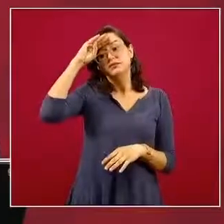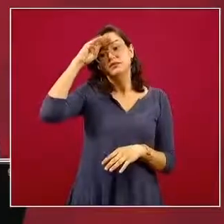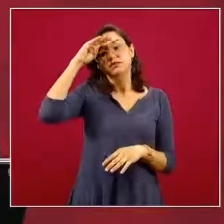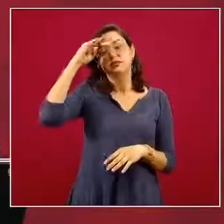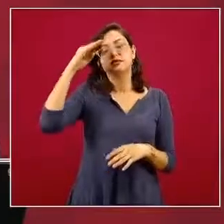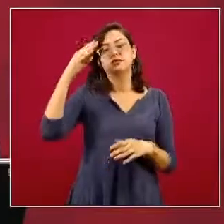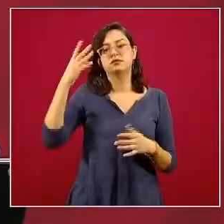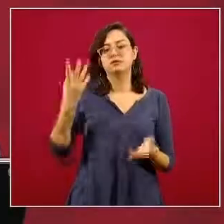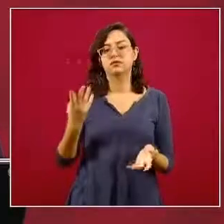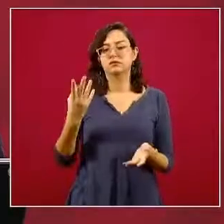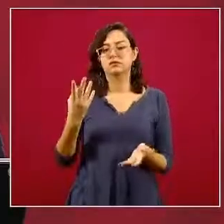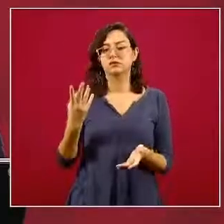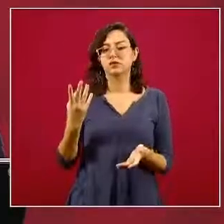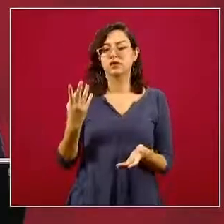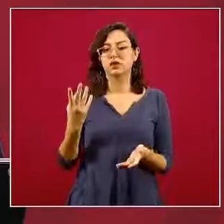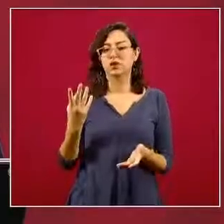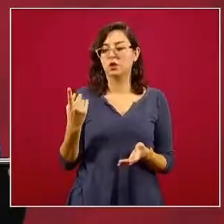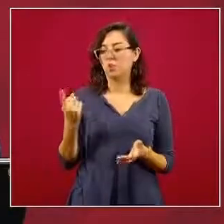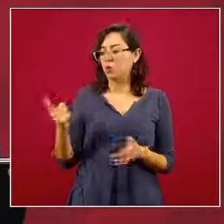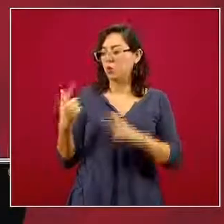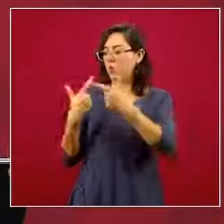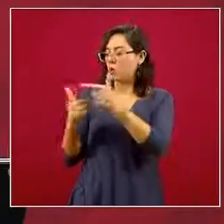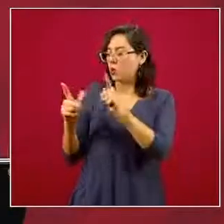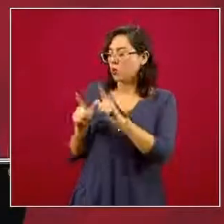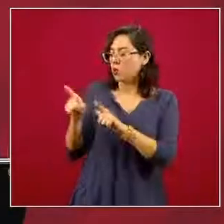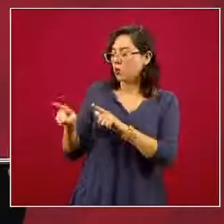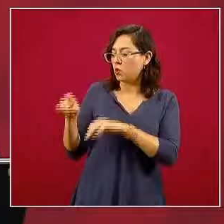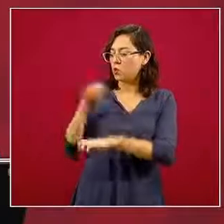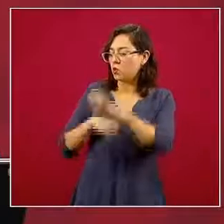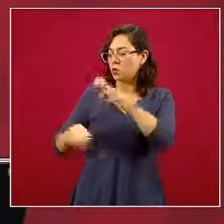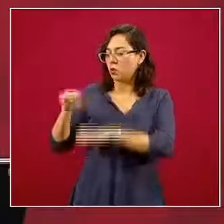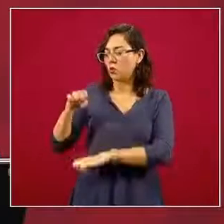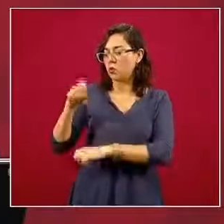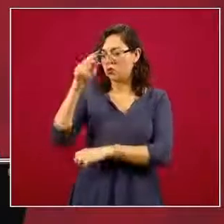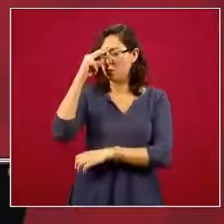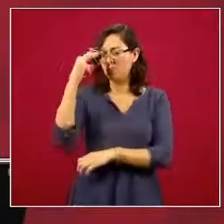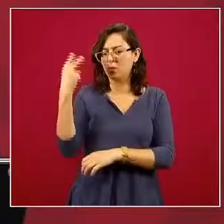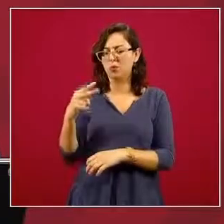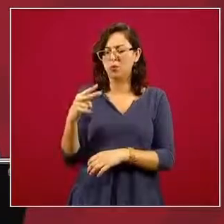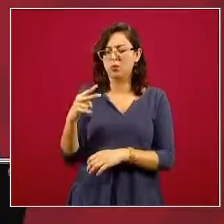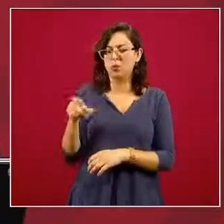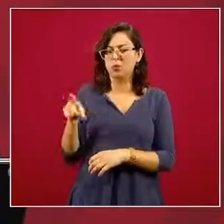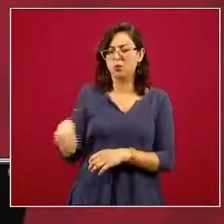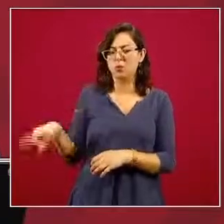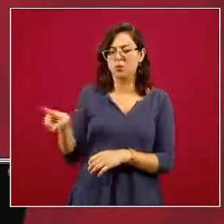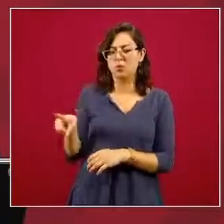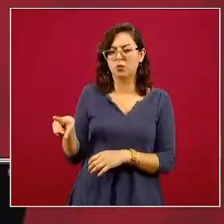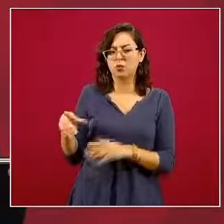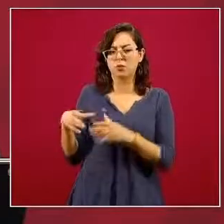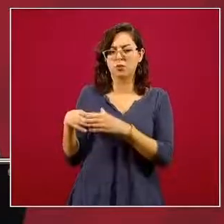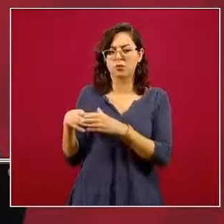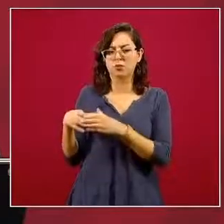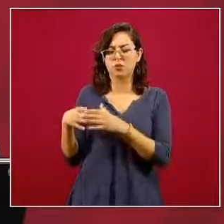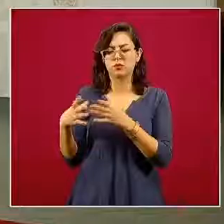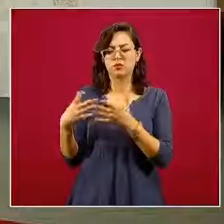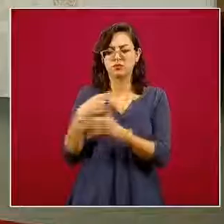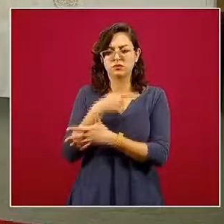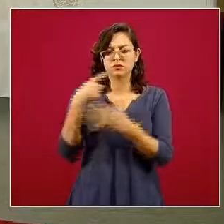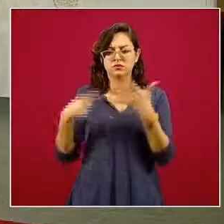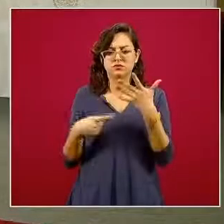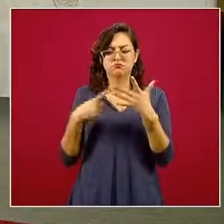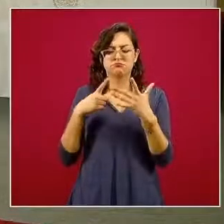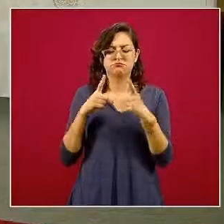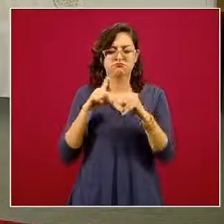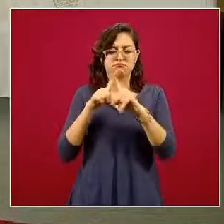inquietudes que expresa alguien, este grupo empresarial de mexicanos que se dedica a promover varias